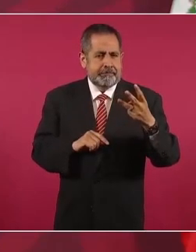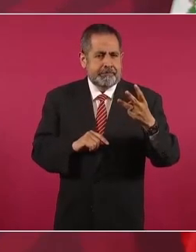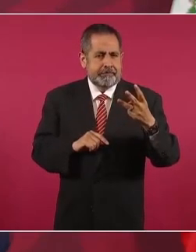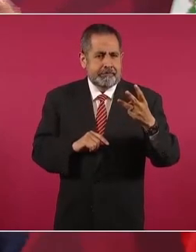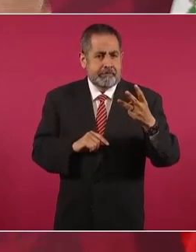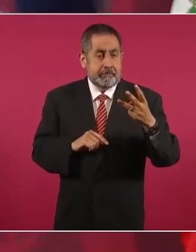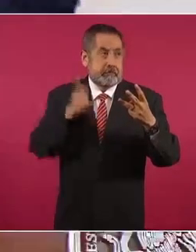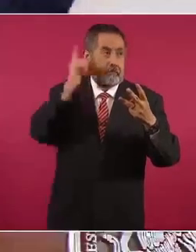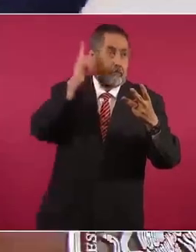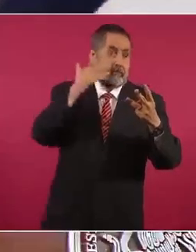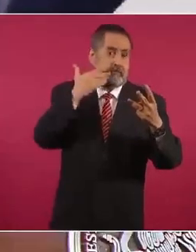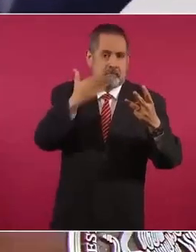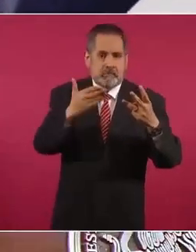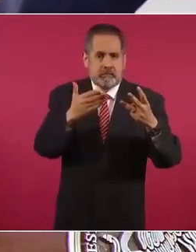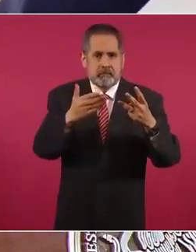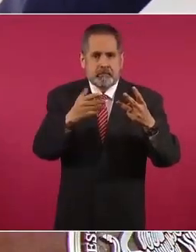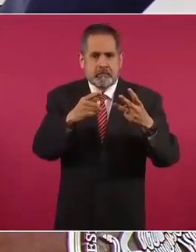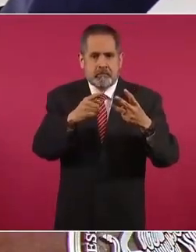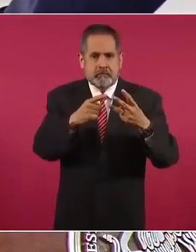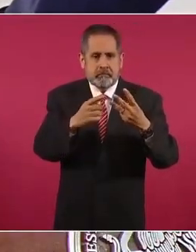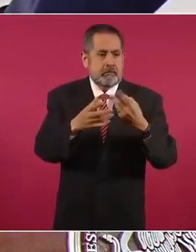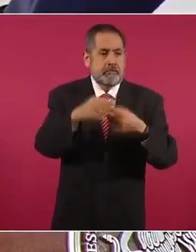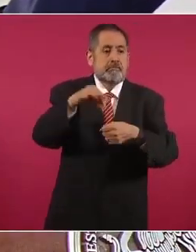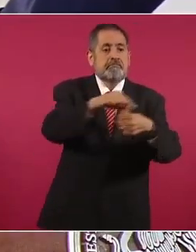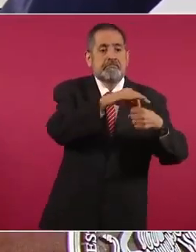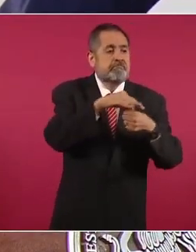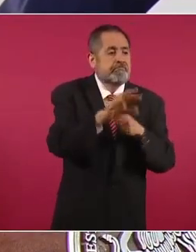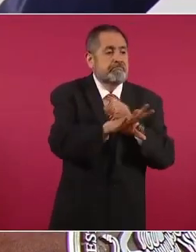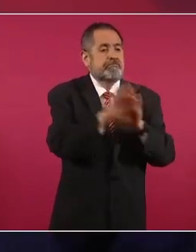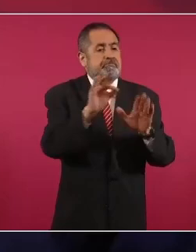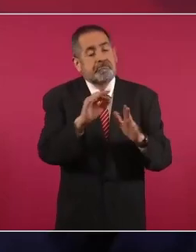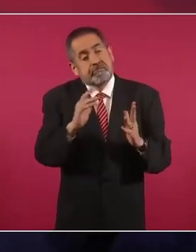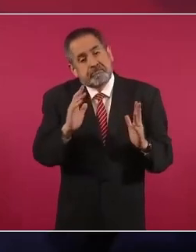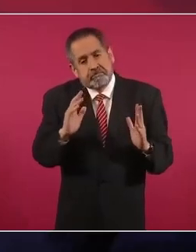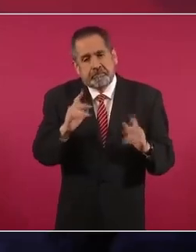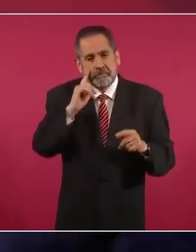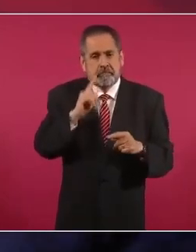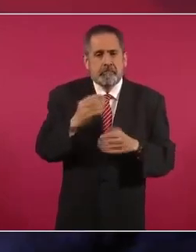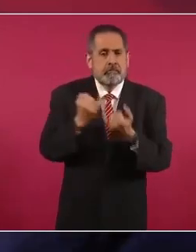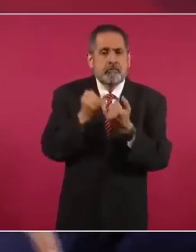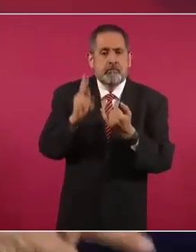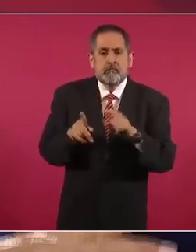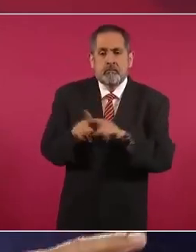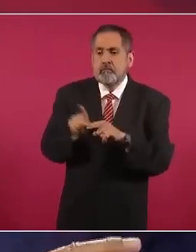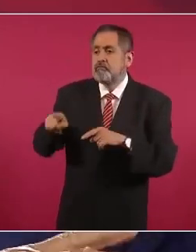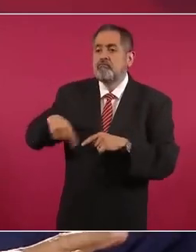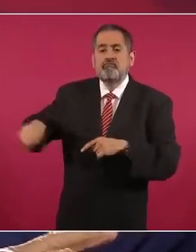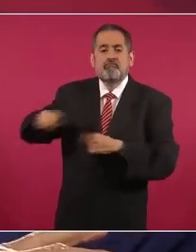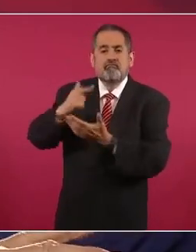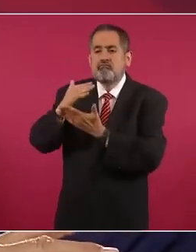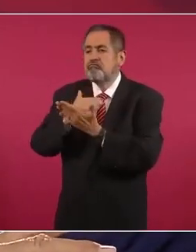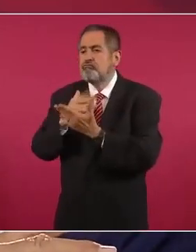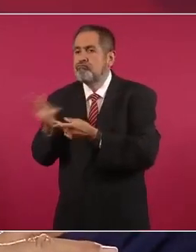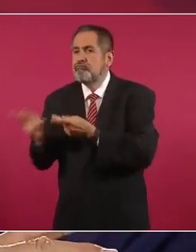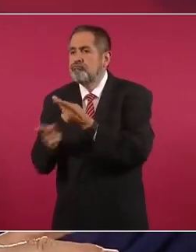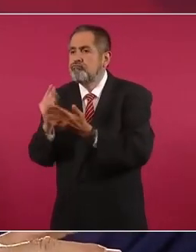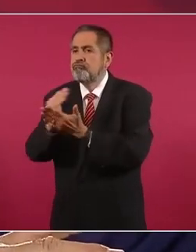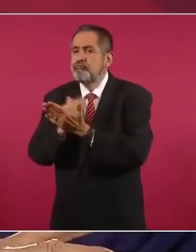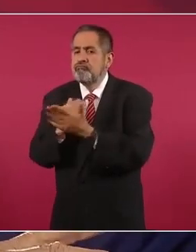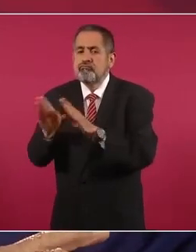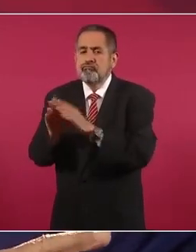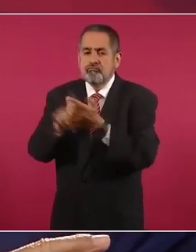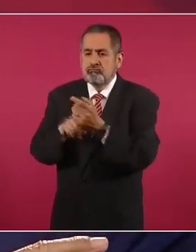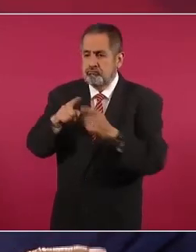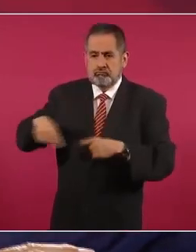Lo ideal sería que se resolviera de manera democrática, ¿no? Así como va a haber una encuesta en el